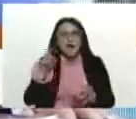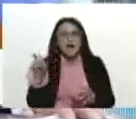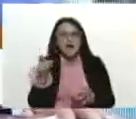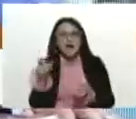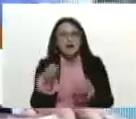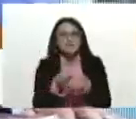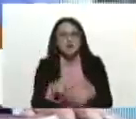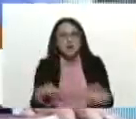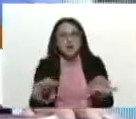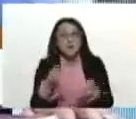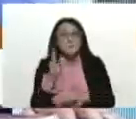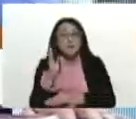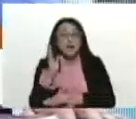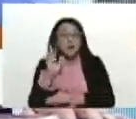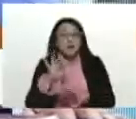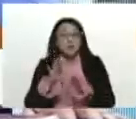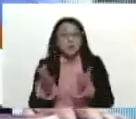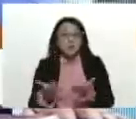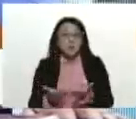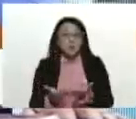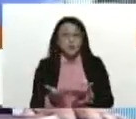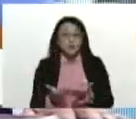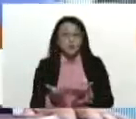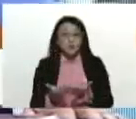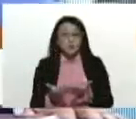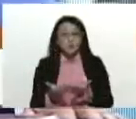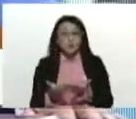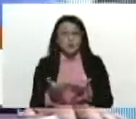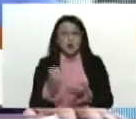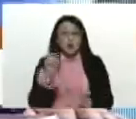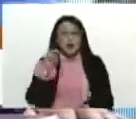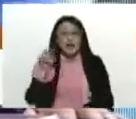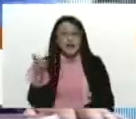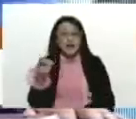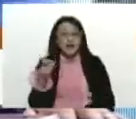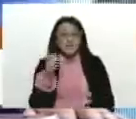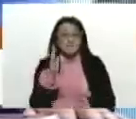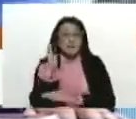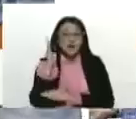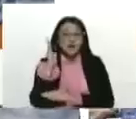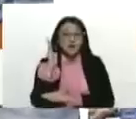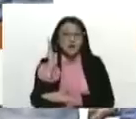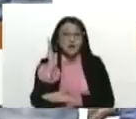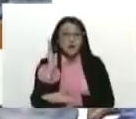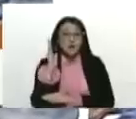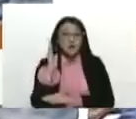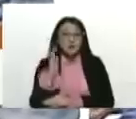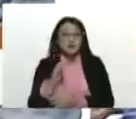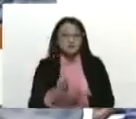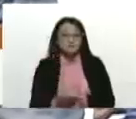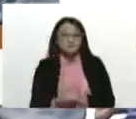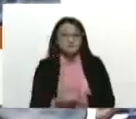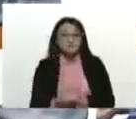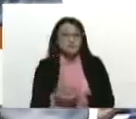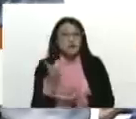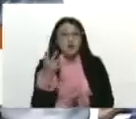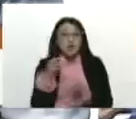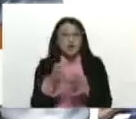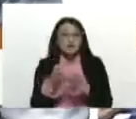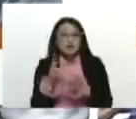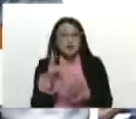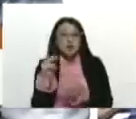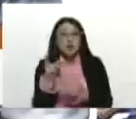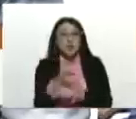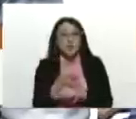un peligro para el mundo para el mundo democrático las ong que no son organizaciones no